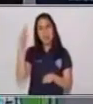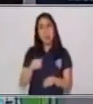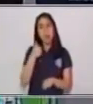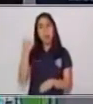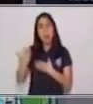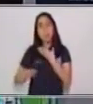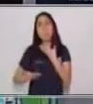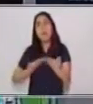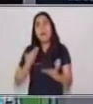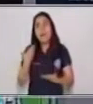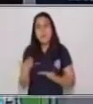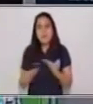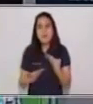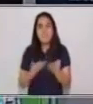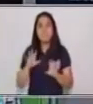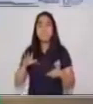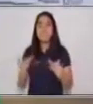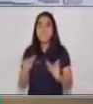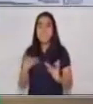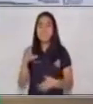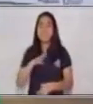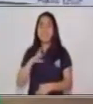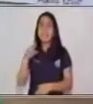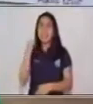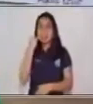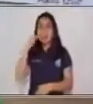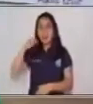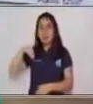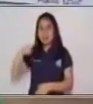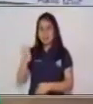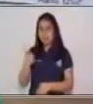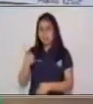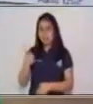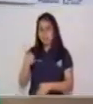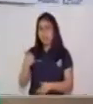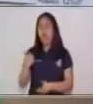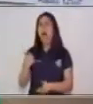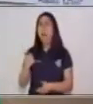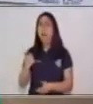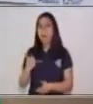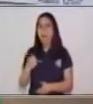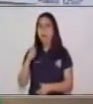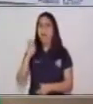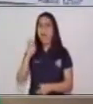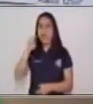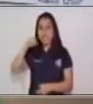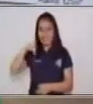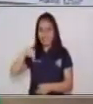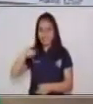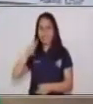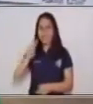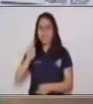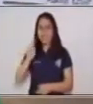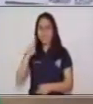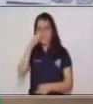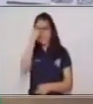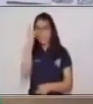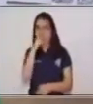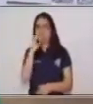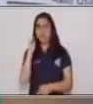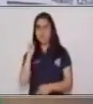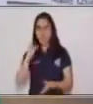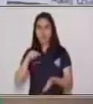el poema, cuál es la diferencia entre poema y poesía, las partes en que se compone un